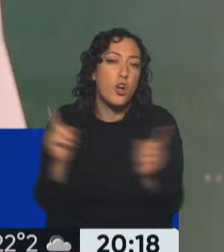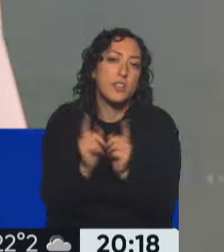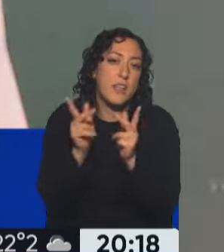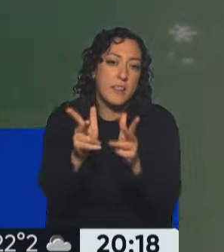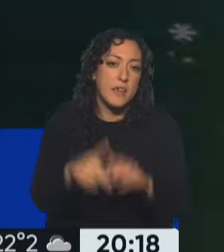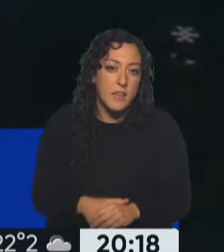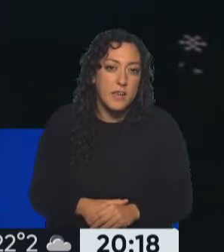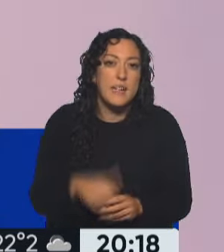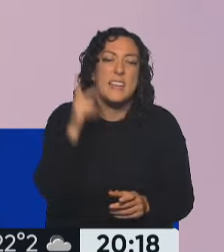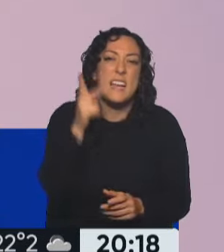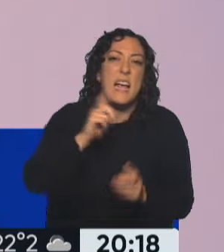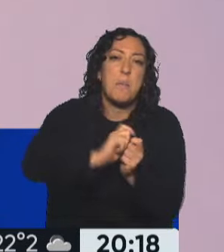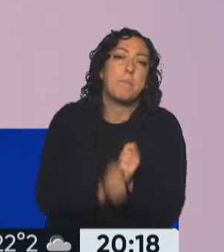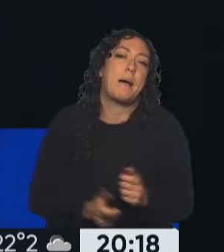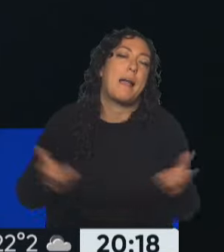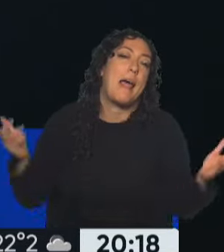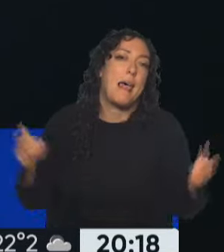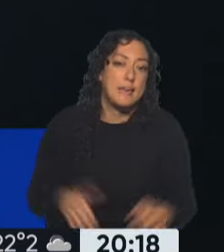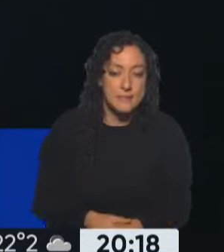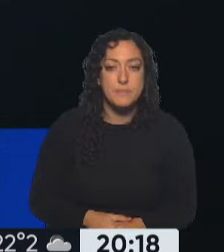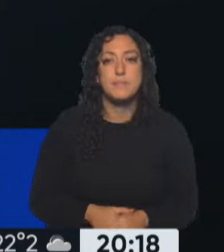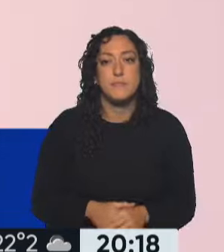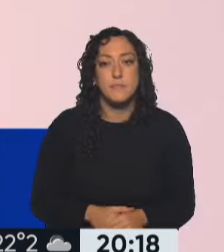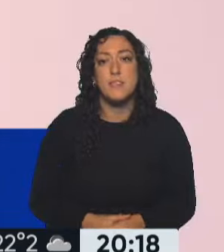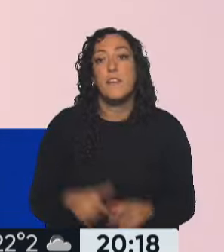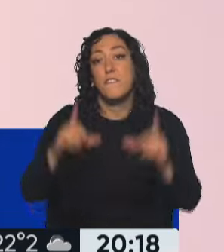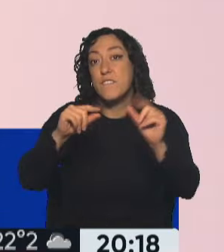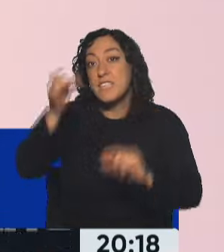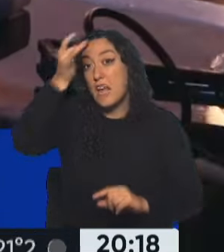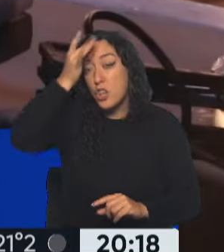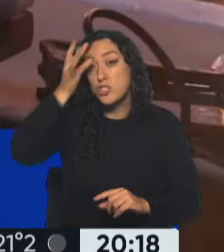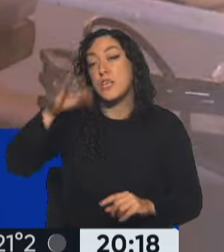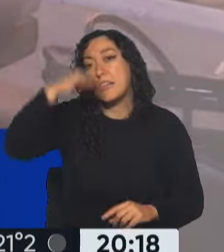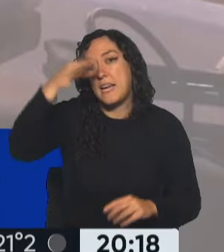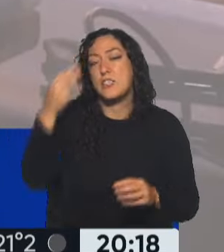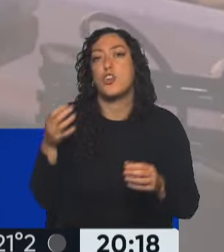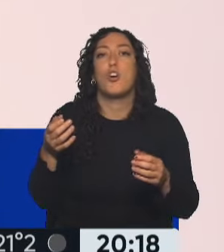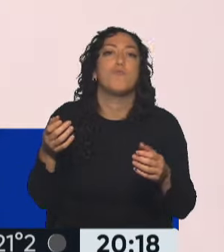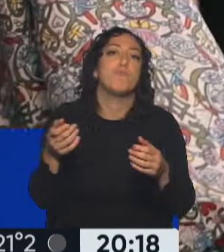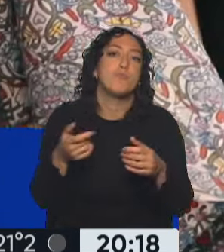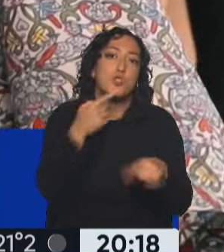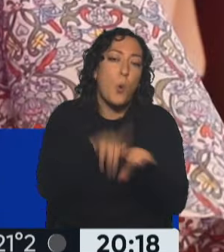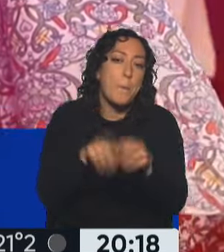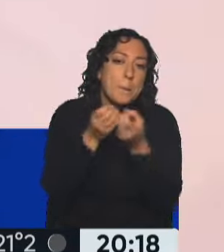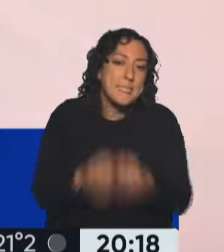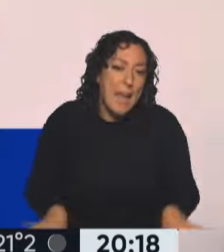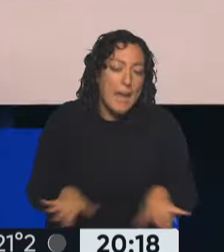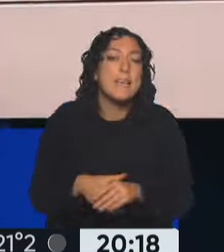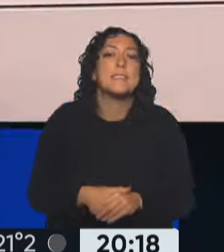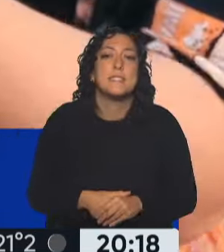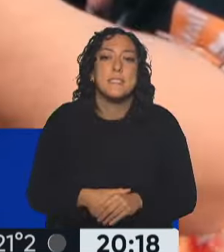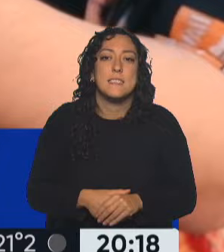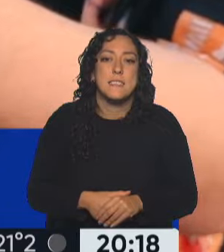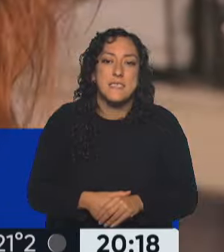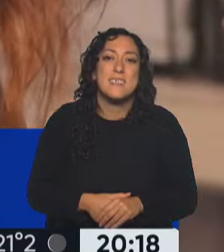3 empanadas. Bueno, ahí está. El 12 entonces llega al Teatro Broadway Esperando la Carroza, esta obra que promete